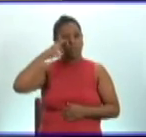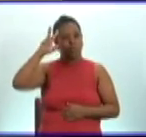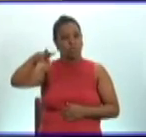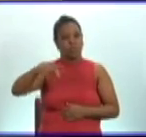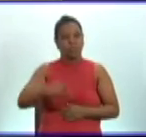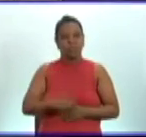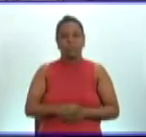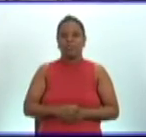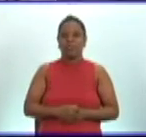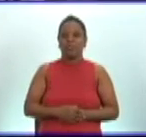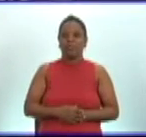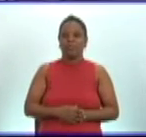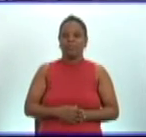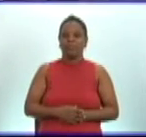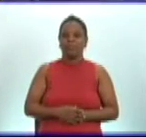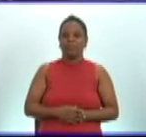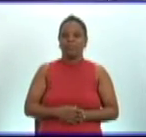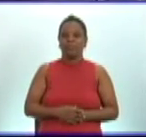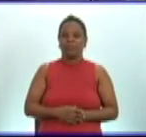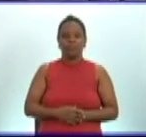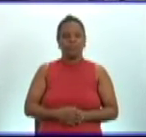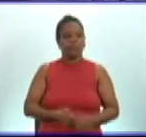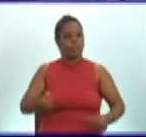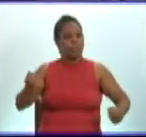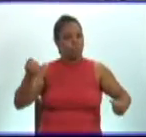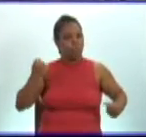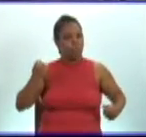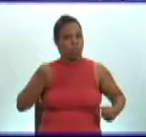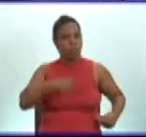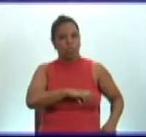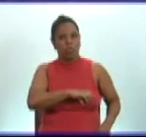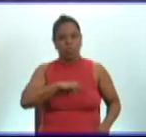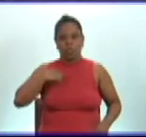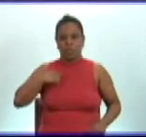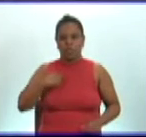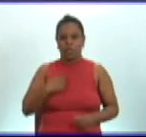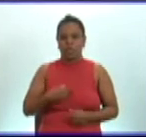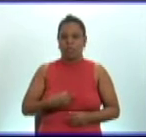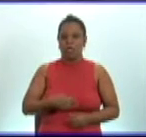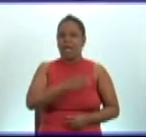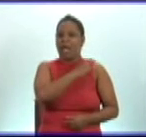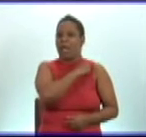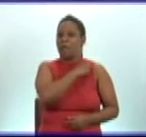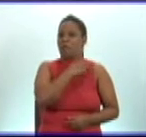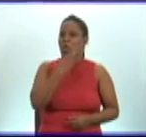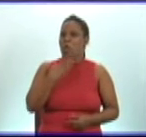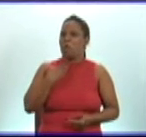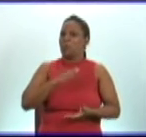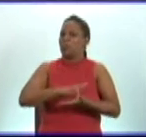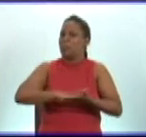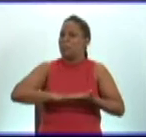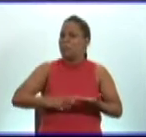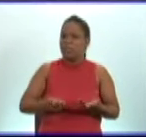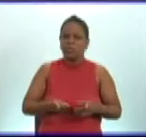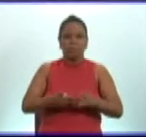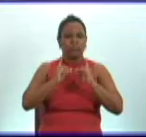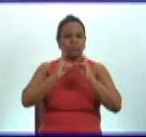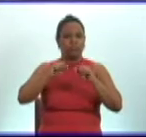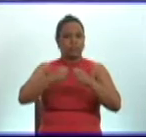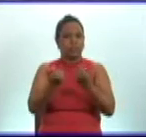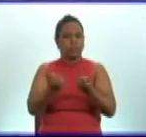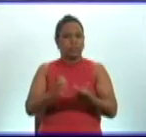la siguiente escena. Señor gobernador político. Capitán. ¿Cómo usted ha permitido que profanaran la tumba de mi amigo sin tomar